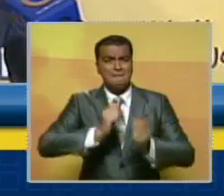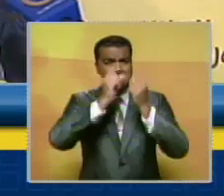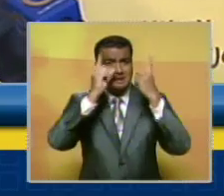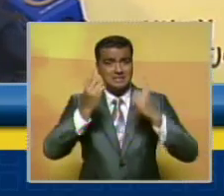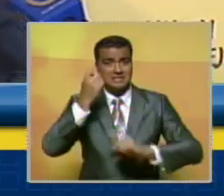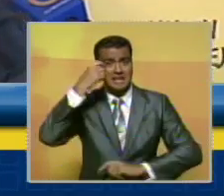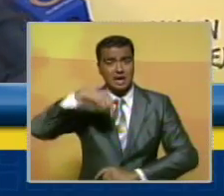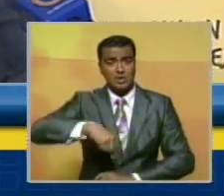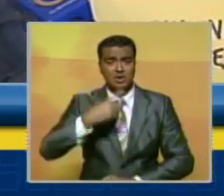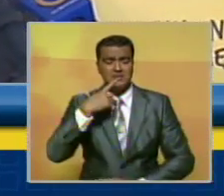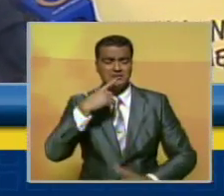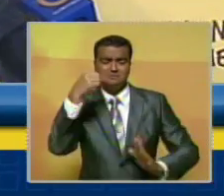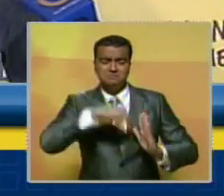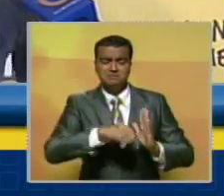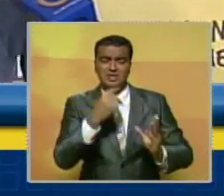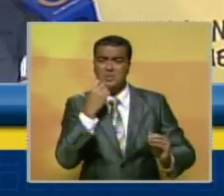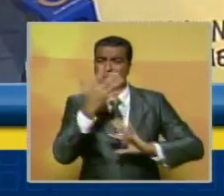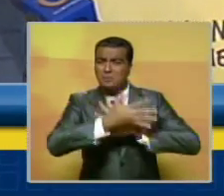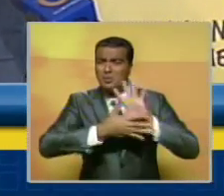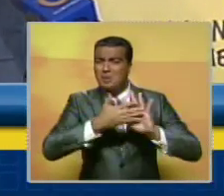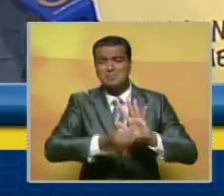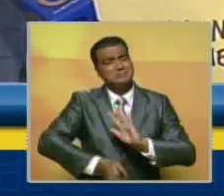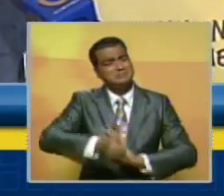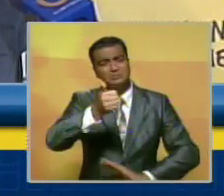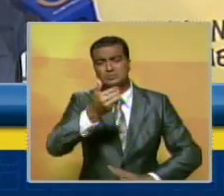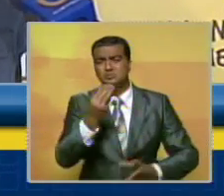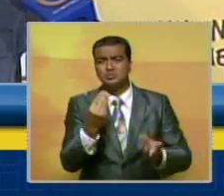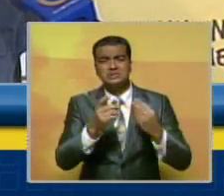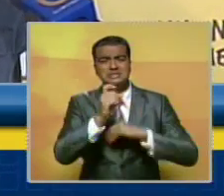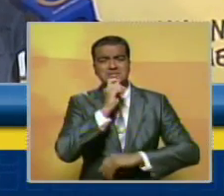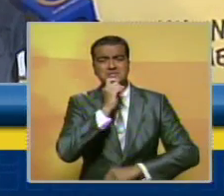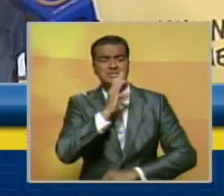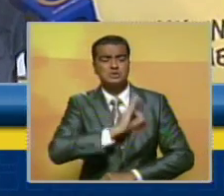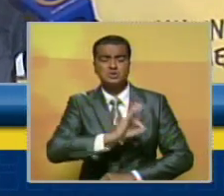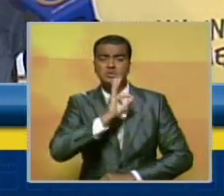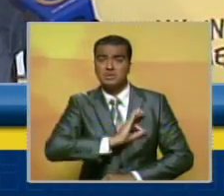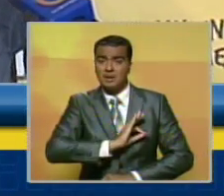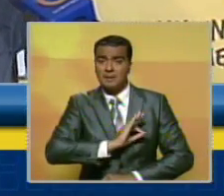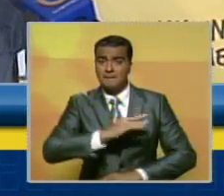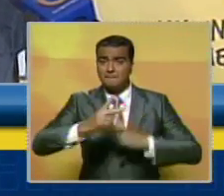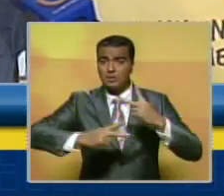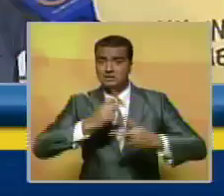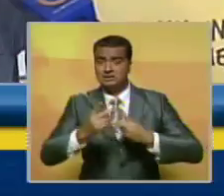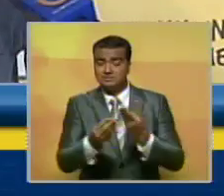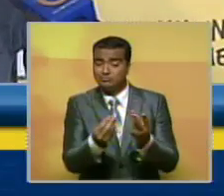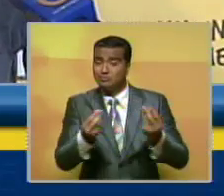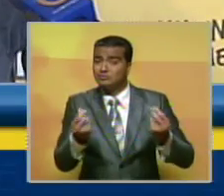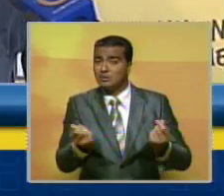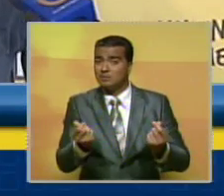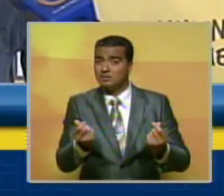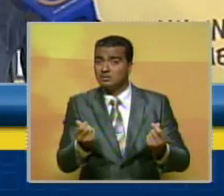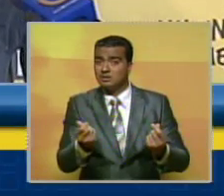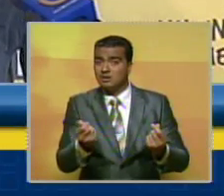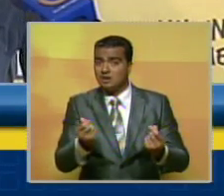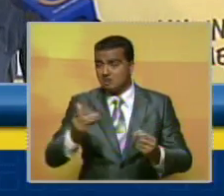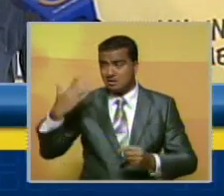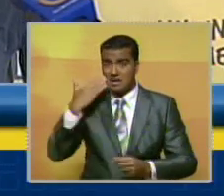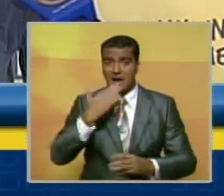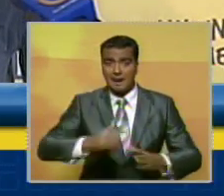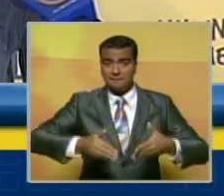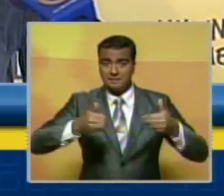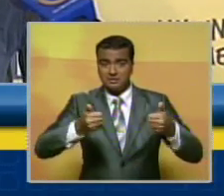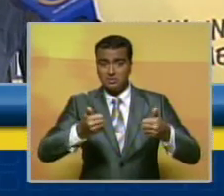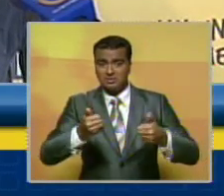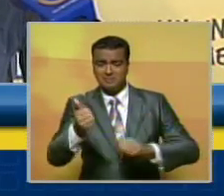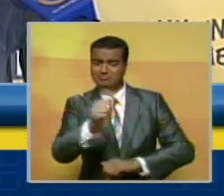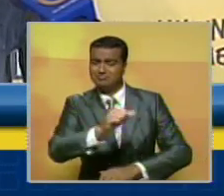hoy con la profundización de una crisis política, social y económica que ha tenido como origen la nefasta gestión